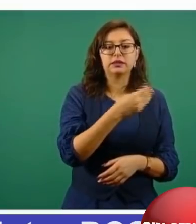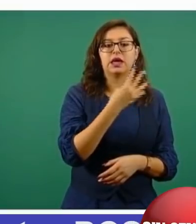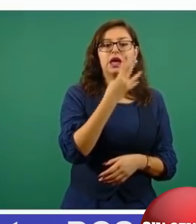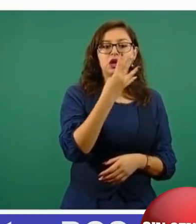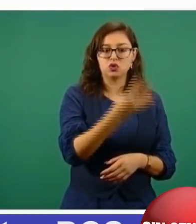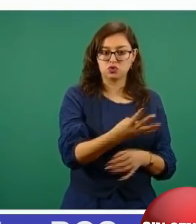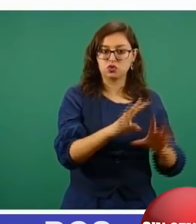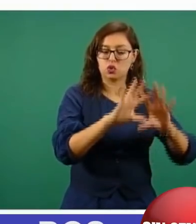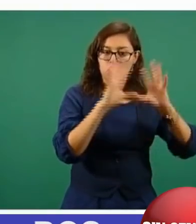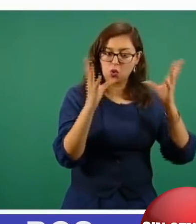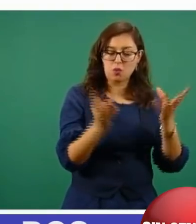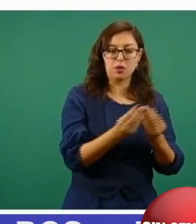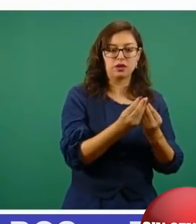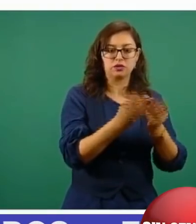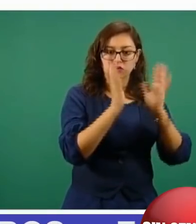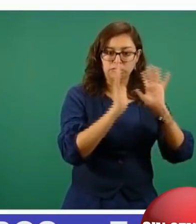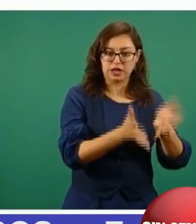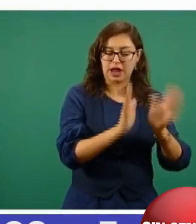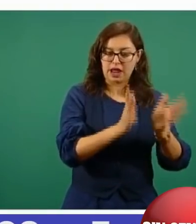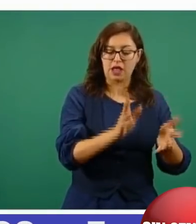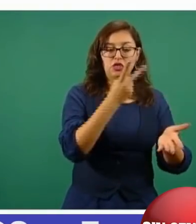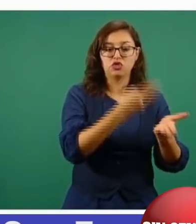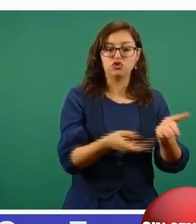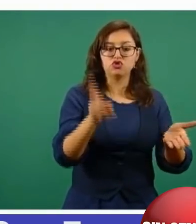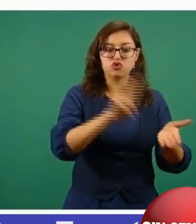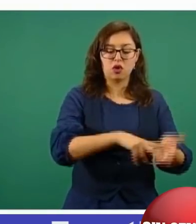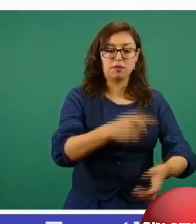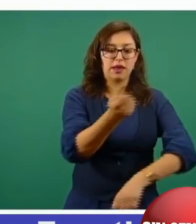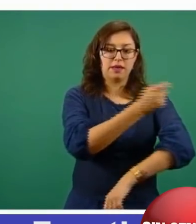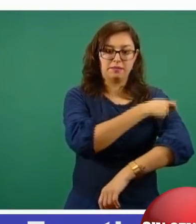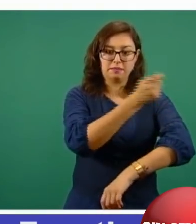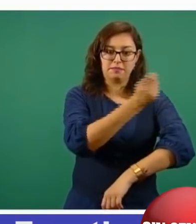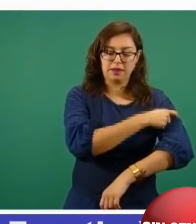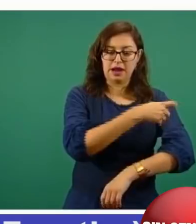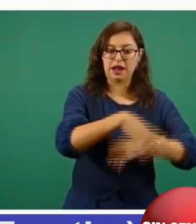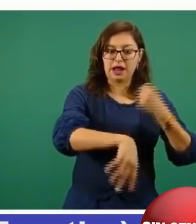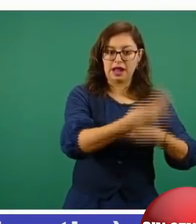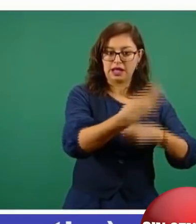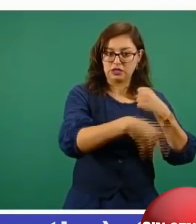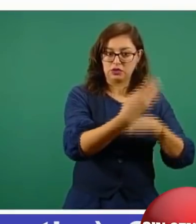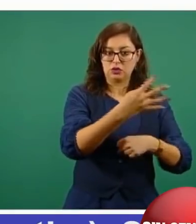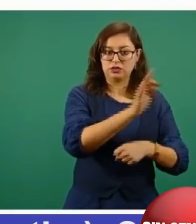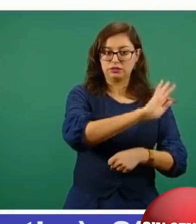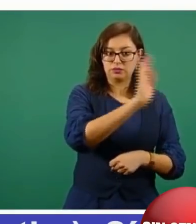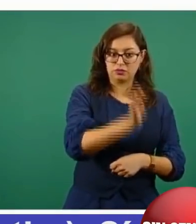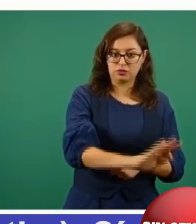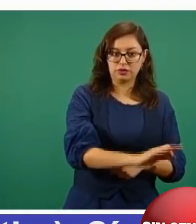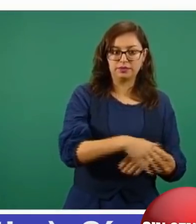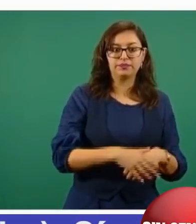esquemas completos, esto representa el 14% de las personas que han sido vacunadas,